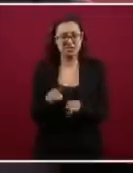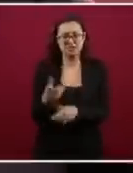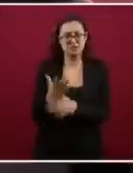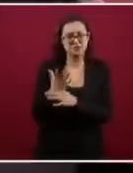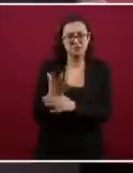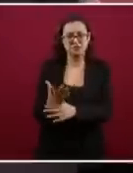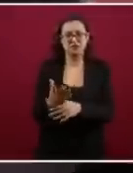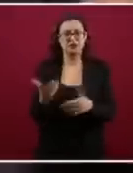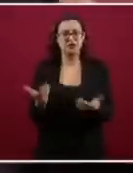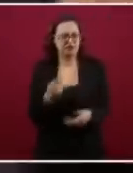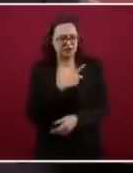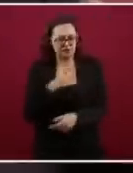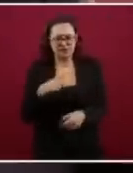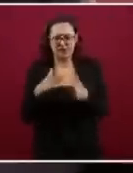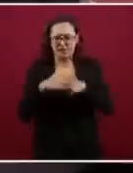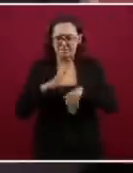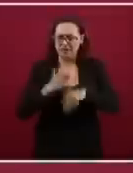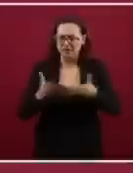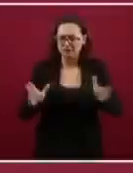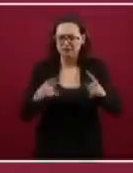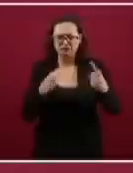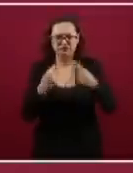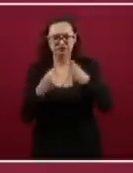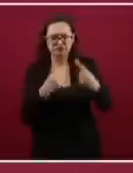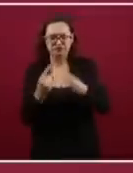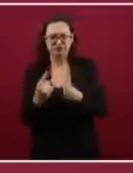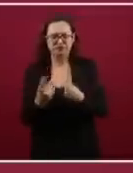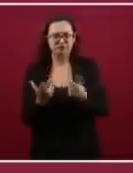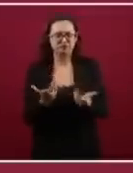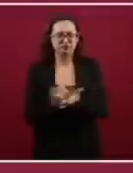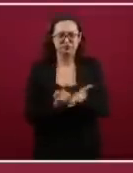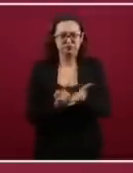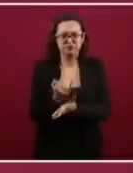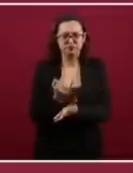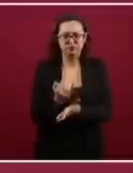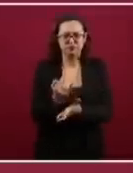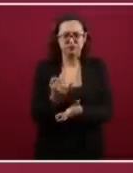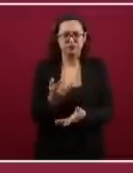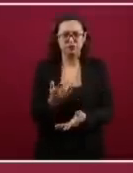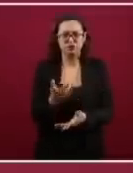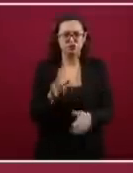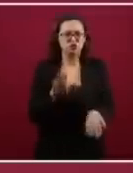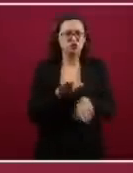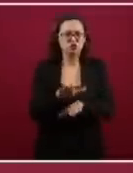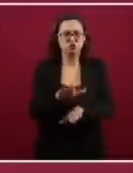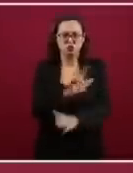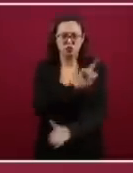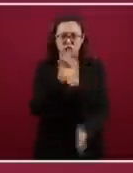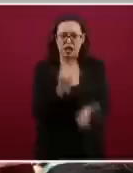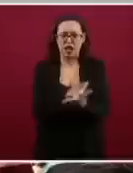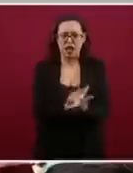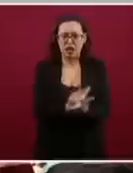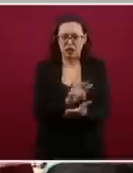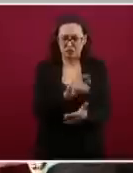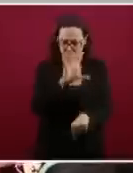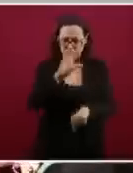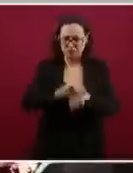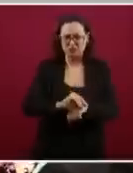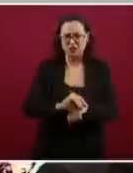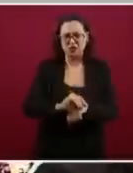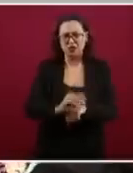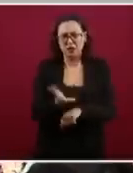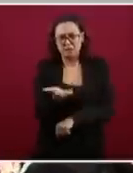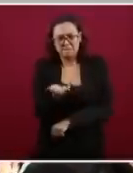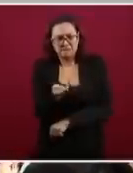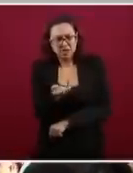habló de abrir el debate para la legalización de la marihuana. Yo planteé de que hay